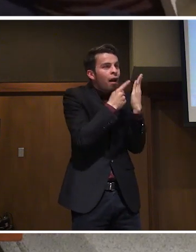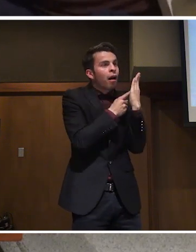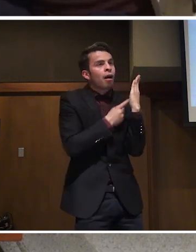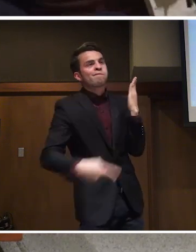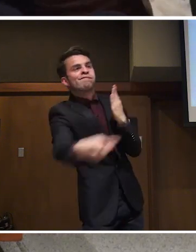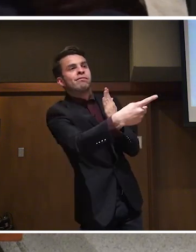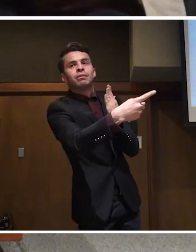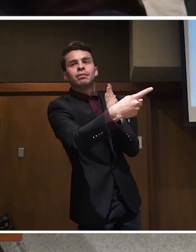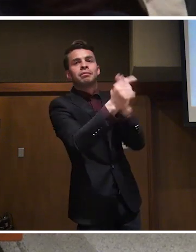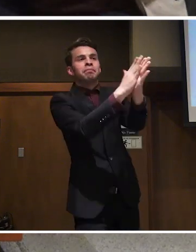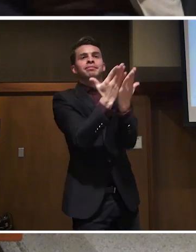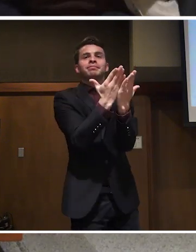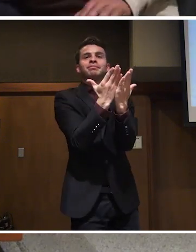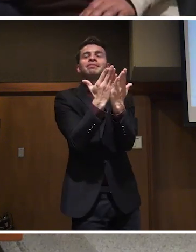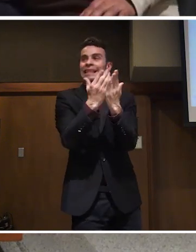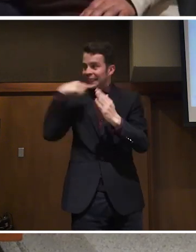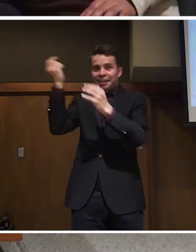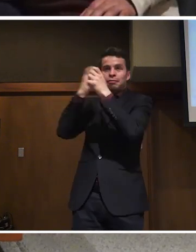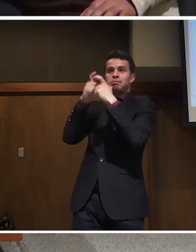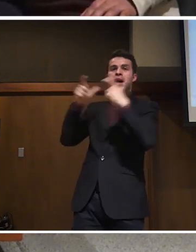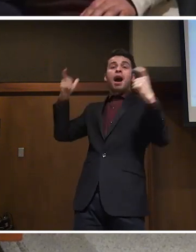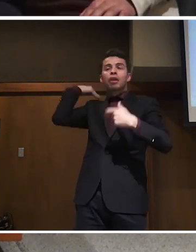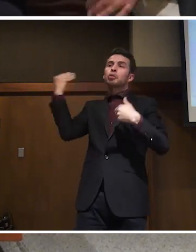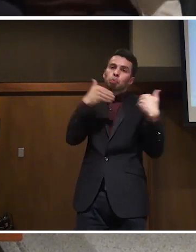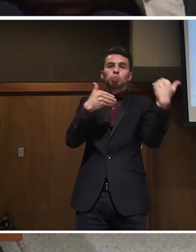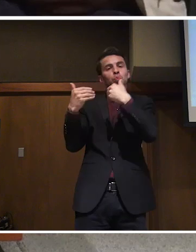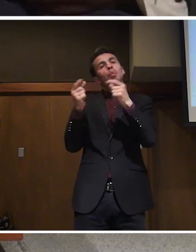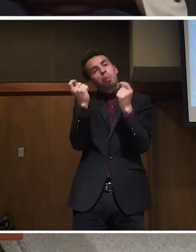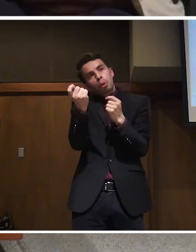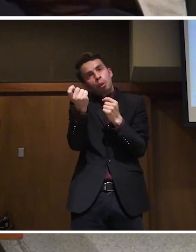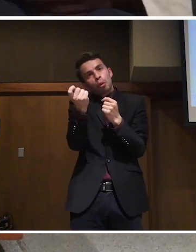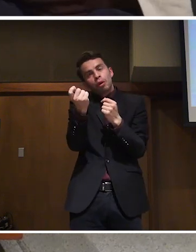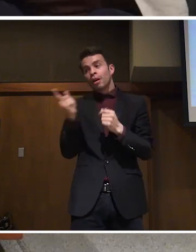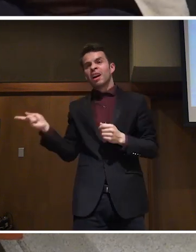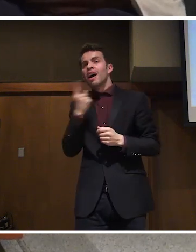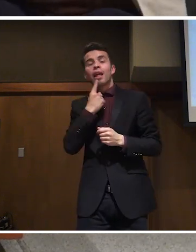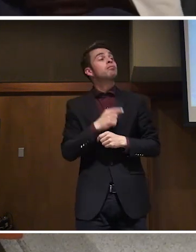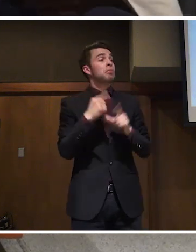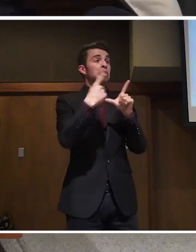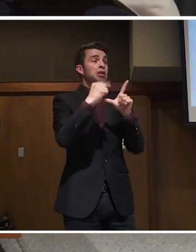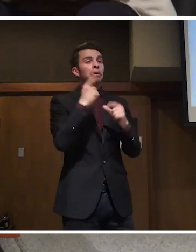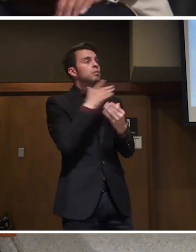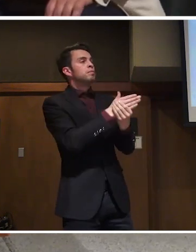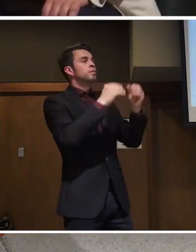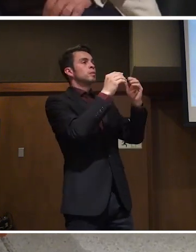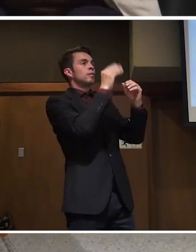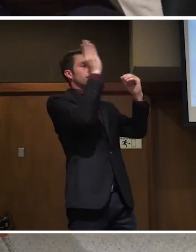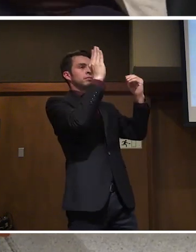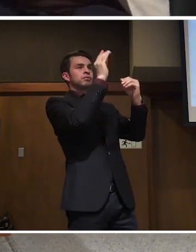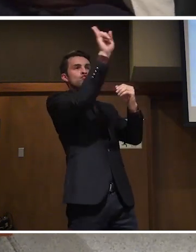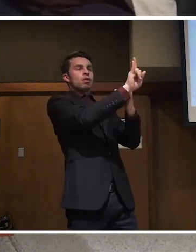contrario, se ha aumentado la consulta del material físico, y me habló específicamente de una colección de fotografías, por